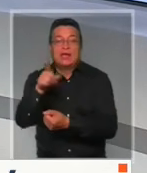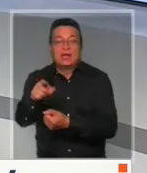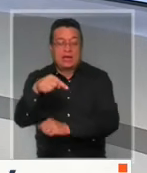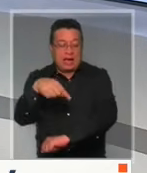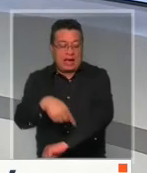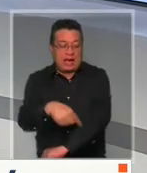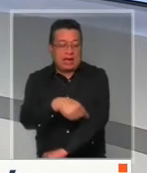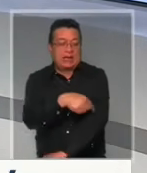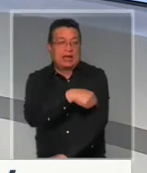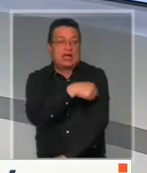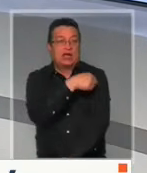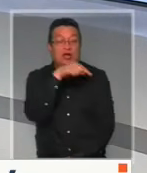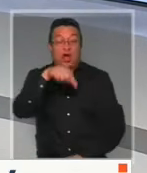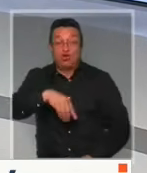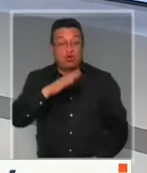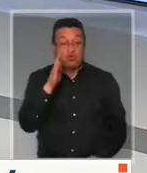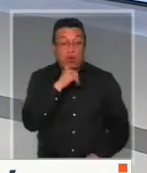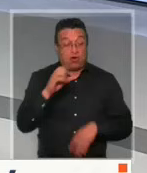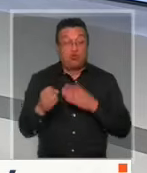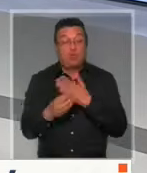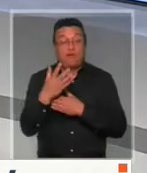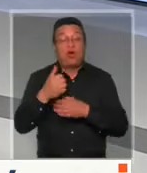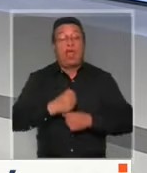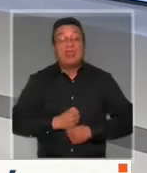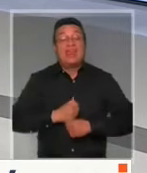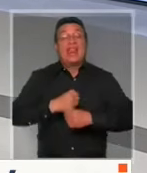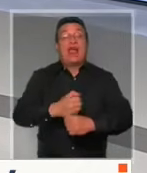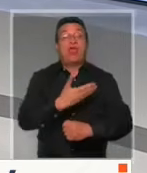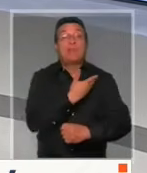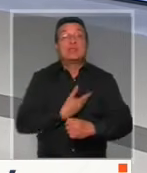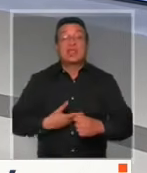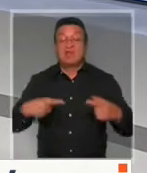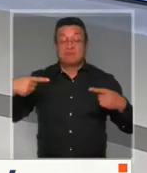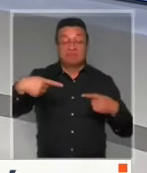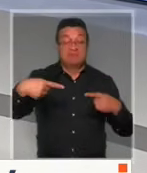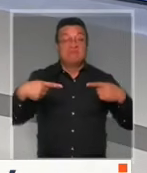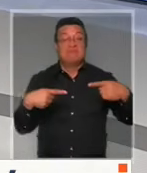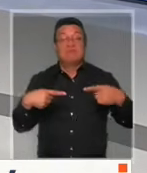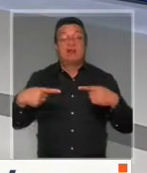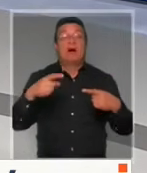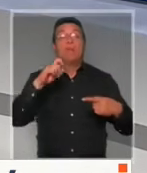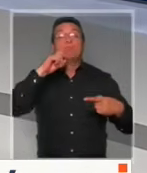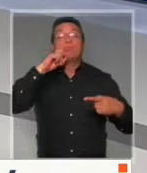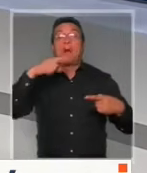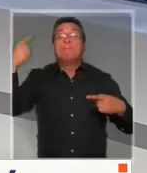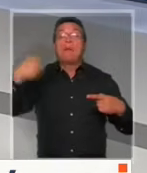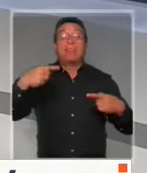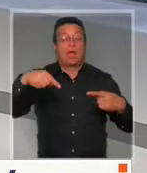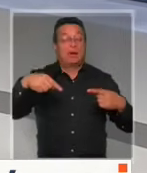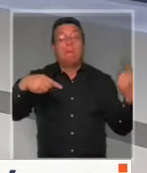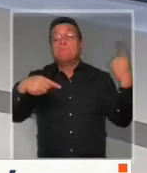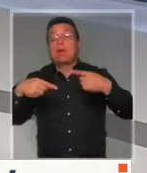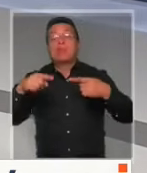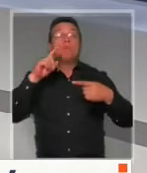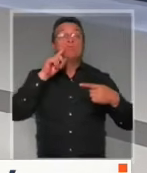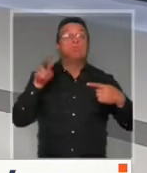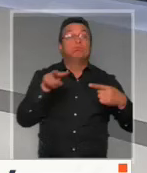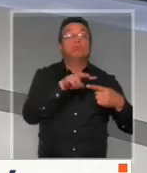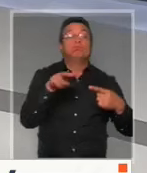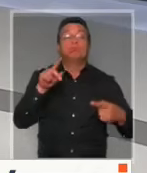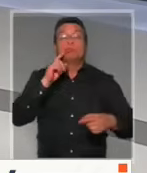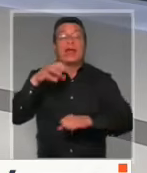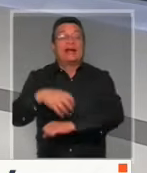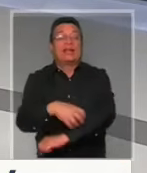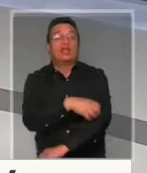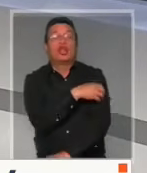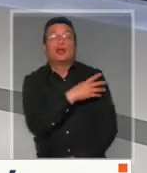día se crea que no existe con el delegado presidencial? En términos simples, ¿quién manda a las policías en las regiones? Este